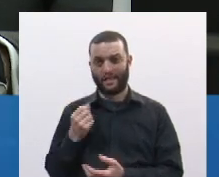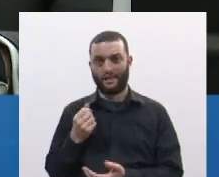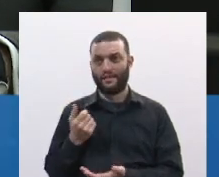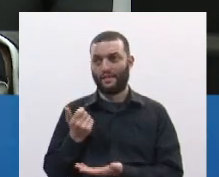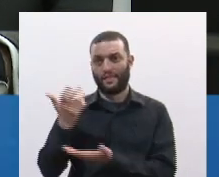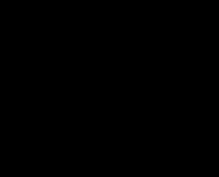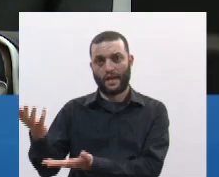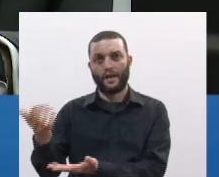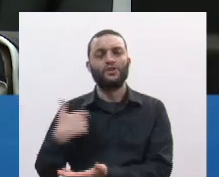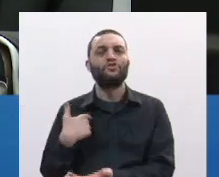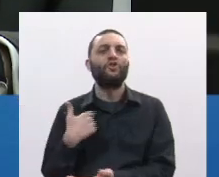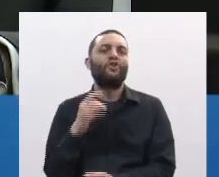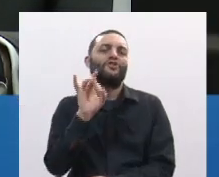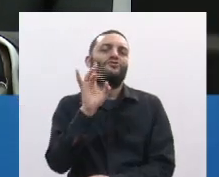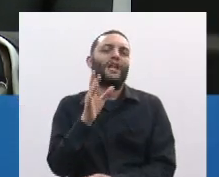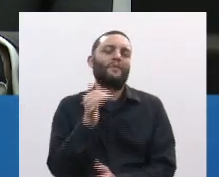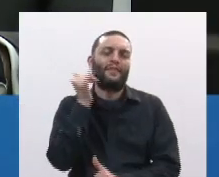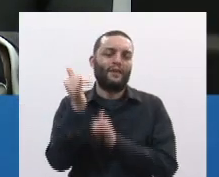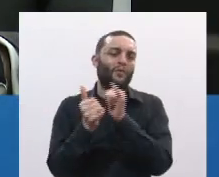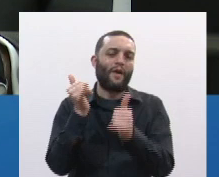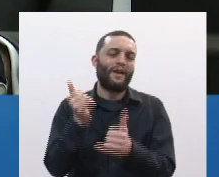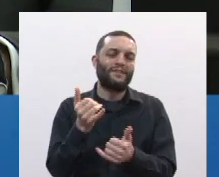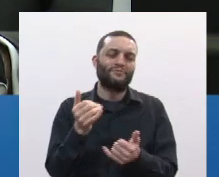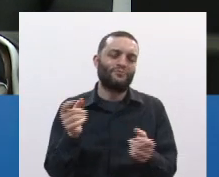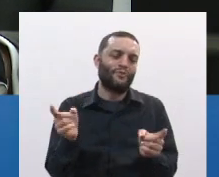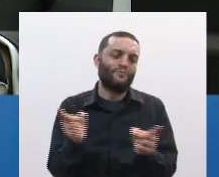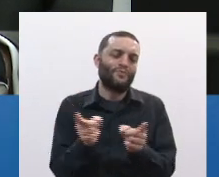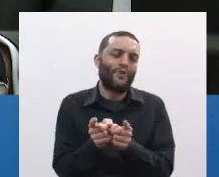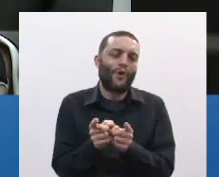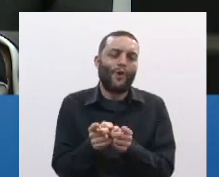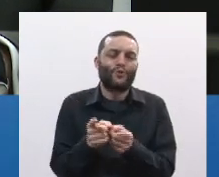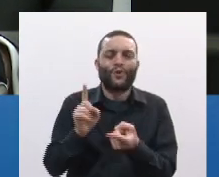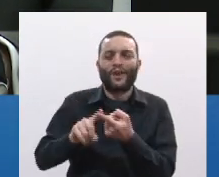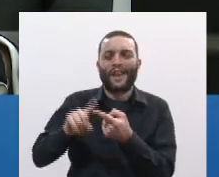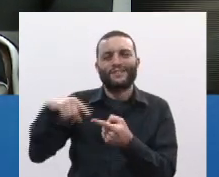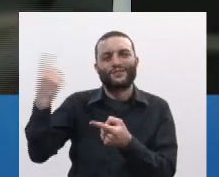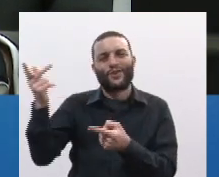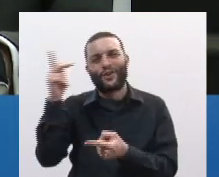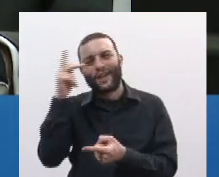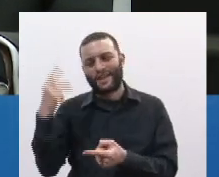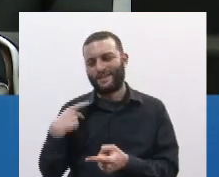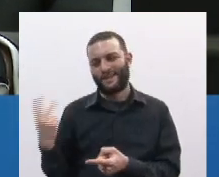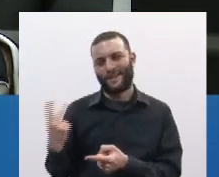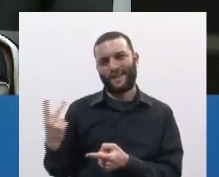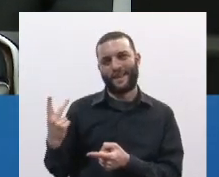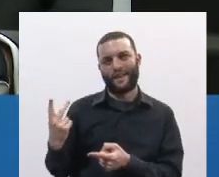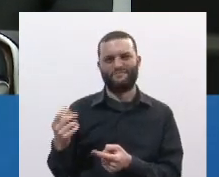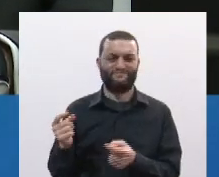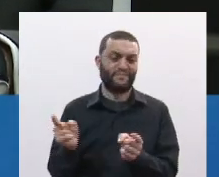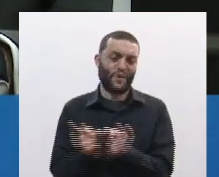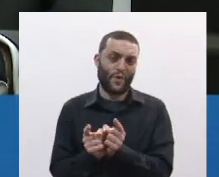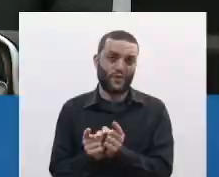pantallazo de lo que fue la relación que tuve con él y que simplemente es una partecita porque Néstor Kirchner